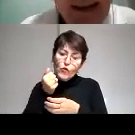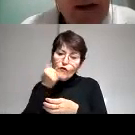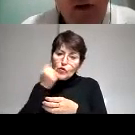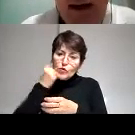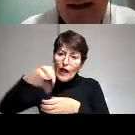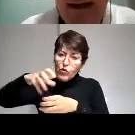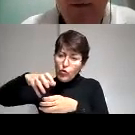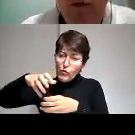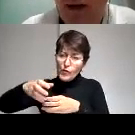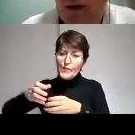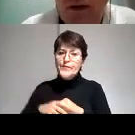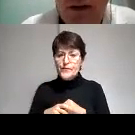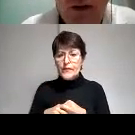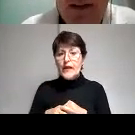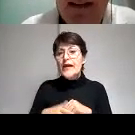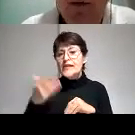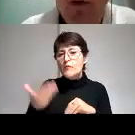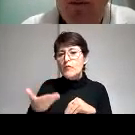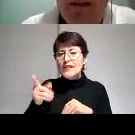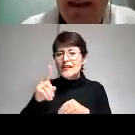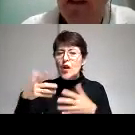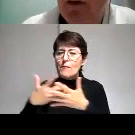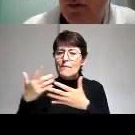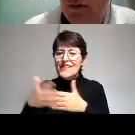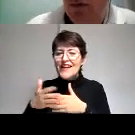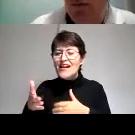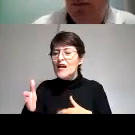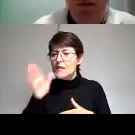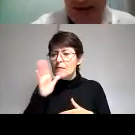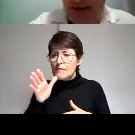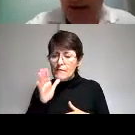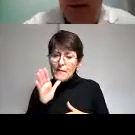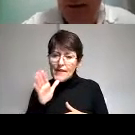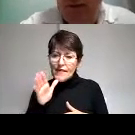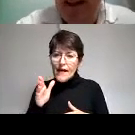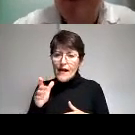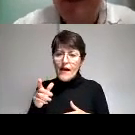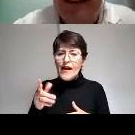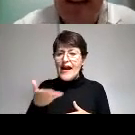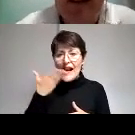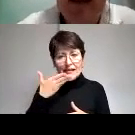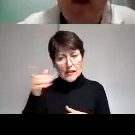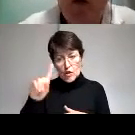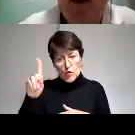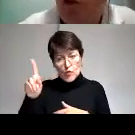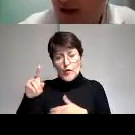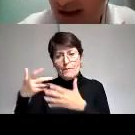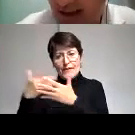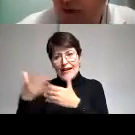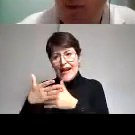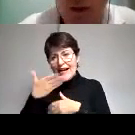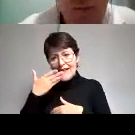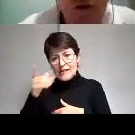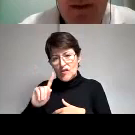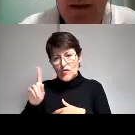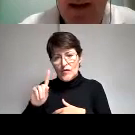fundamental que no añadamos o que no lo mezclemos con bebidas con bebidas calientes o que no los